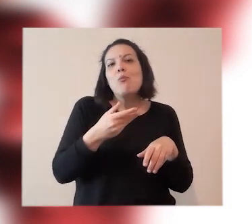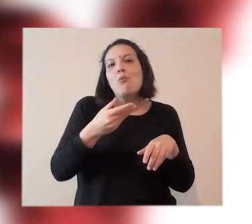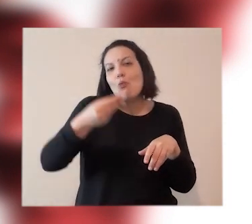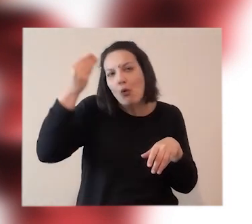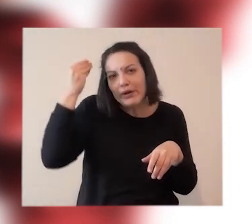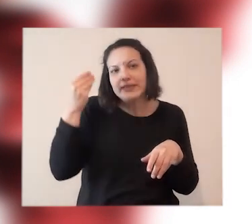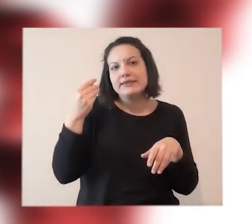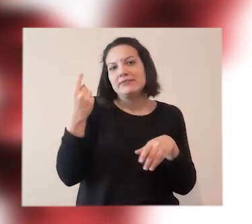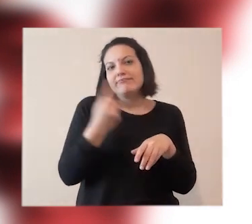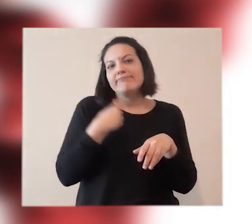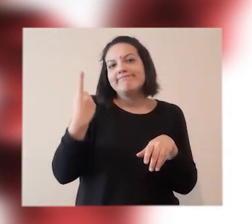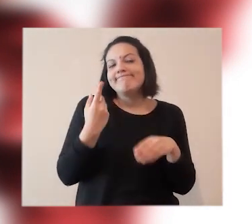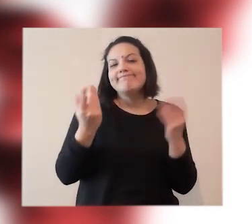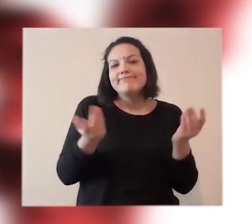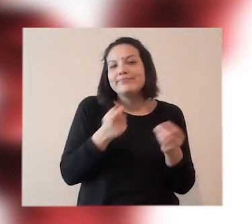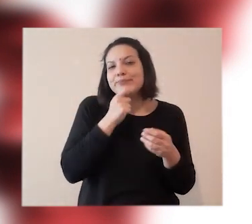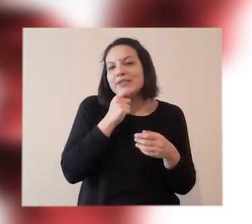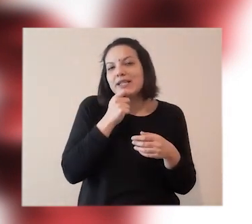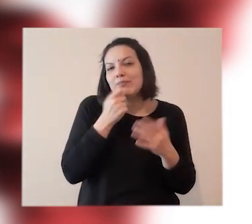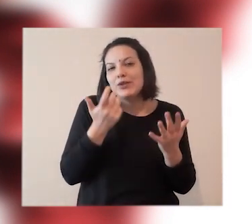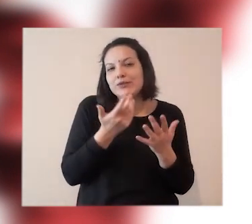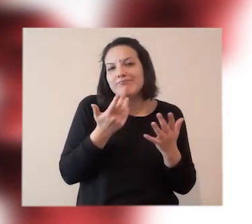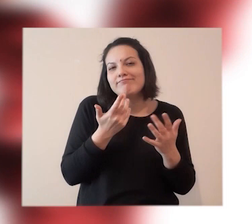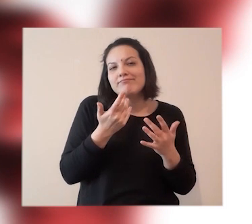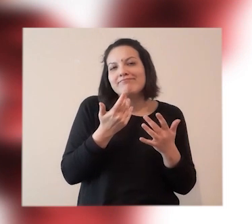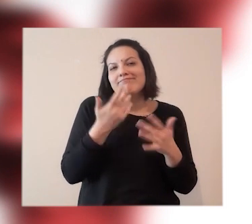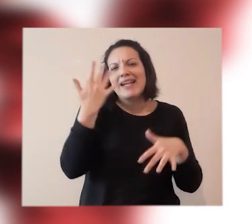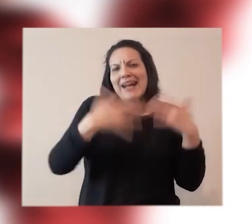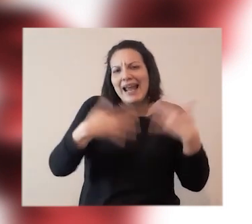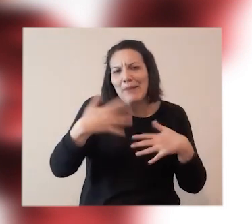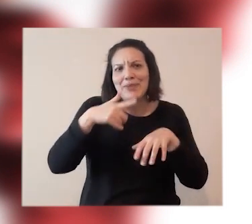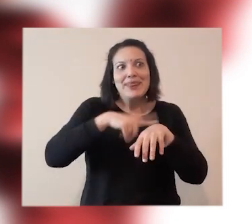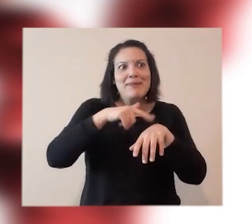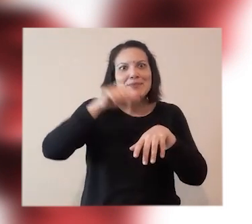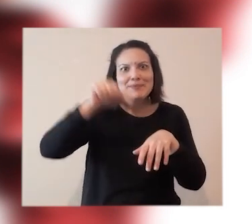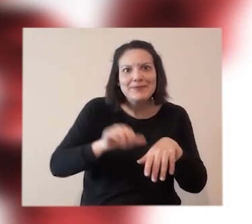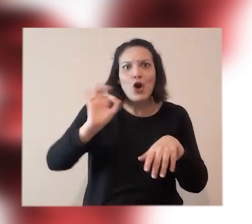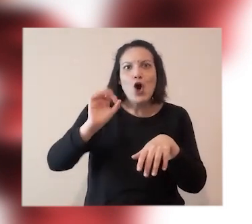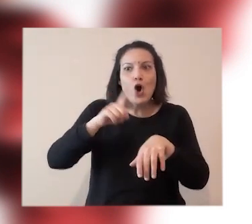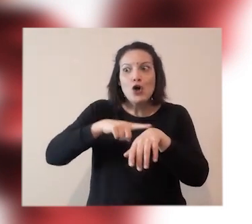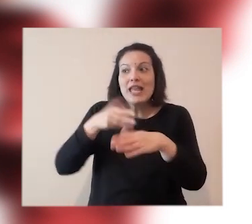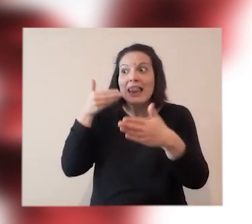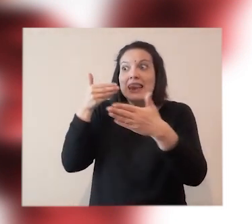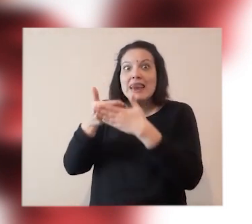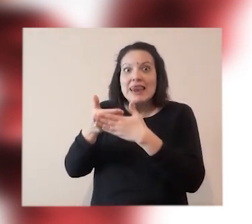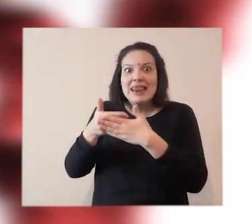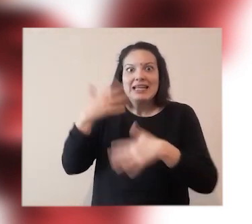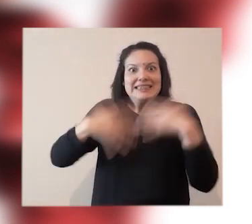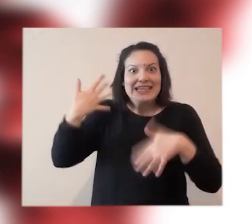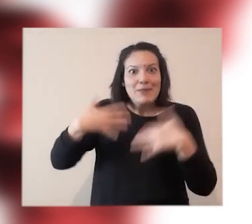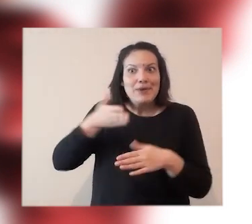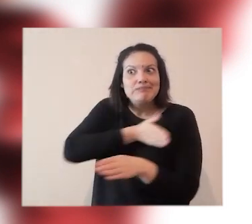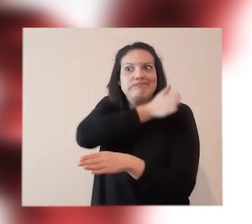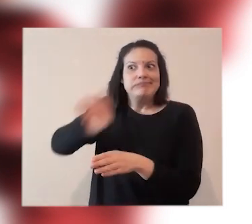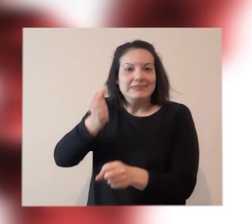nosotros vamos con urgencias, contra reloj, salimos muy justo de nuestras casas, y